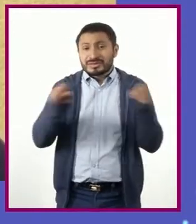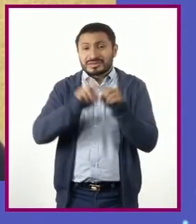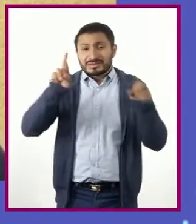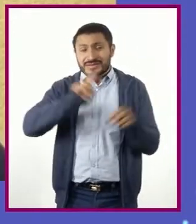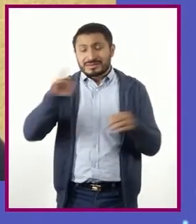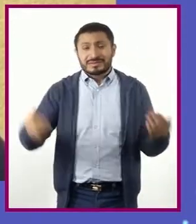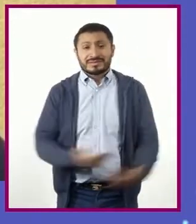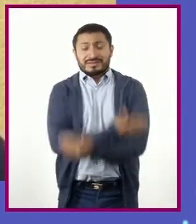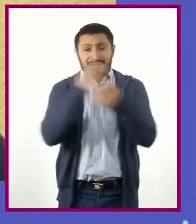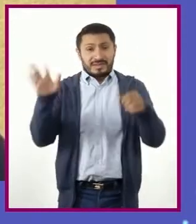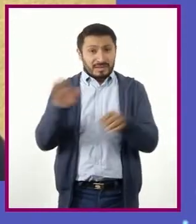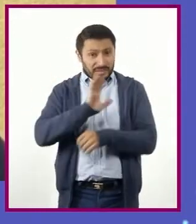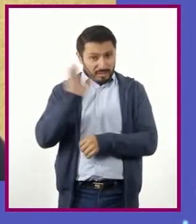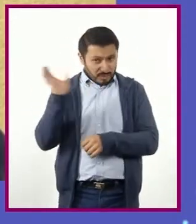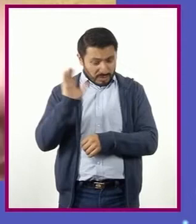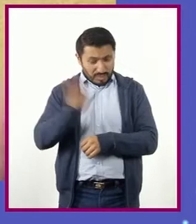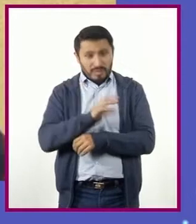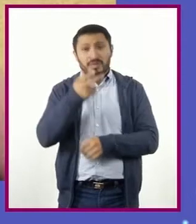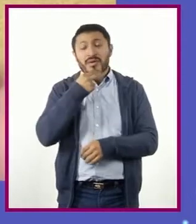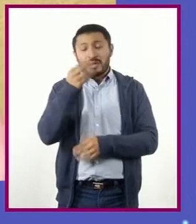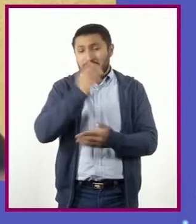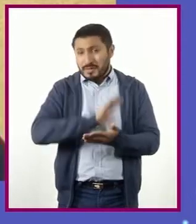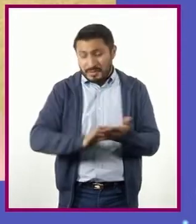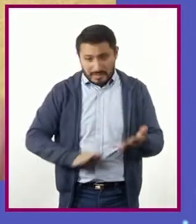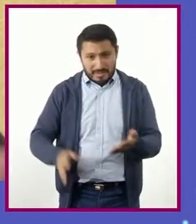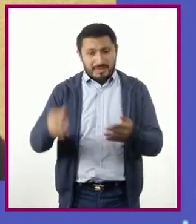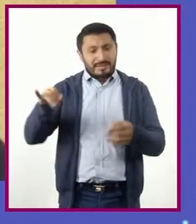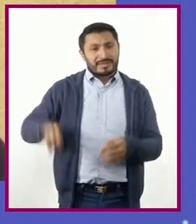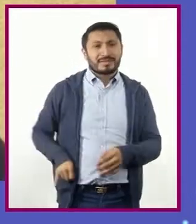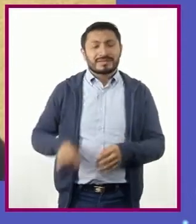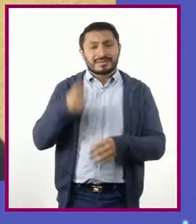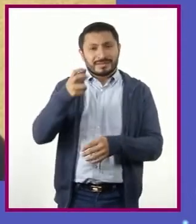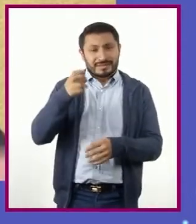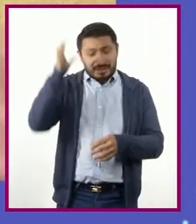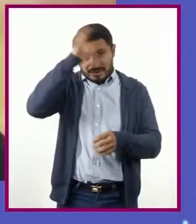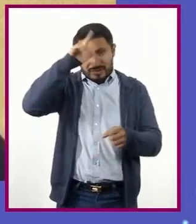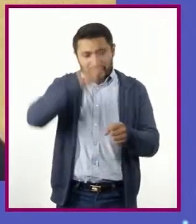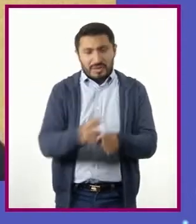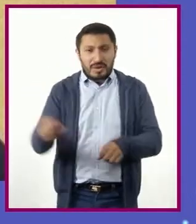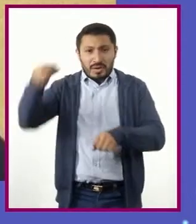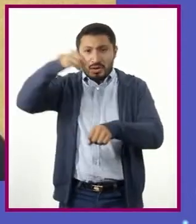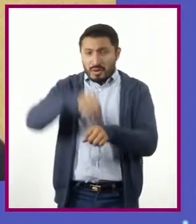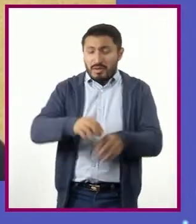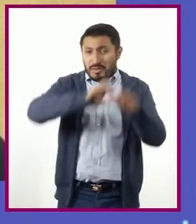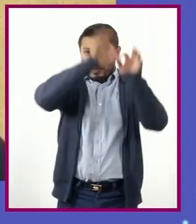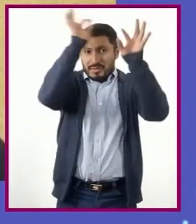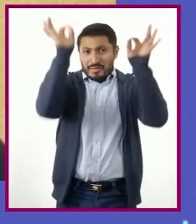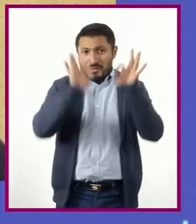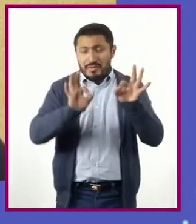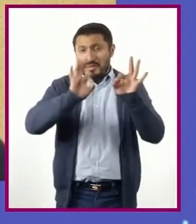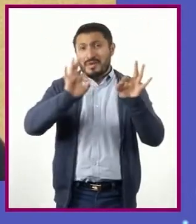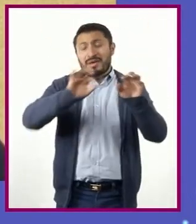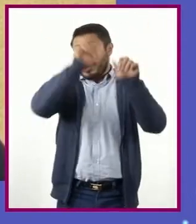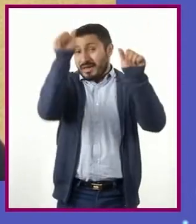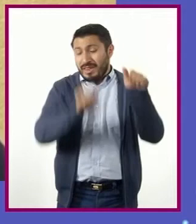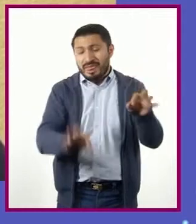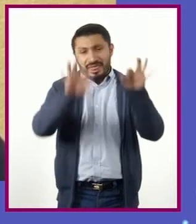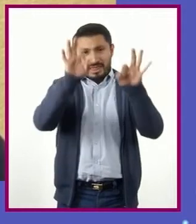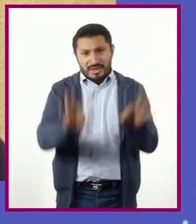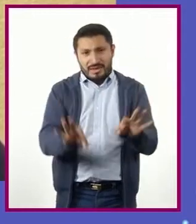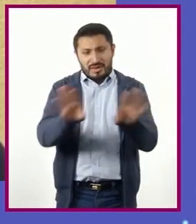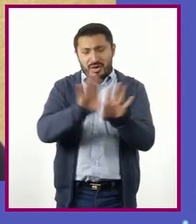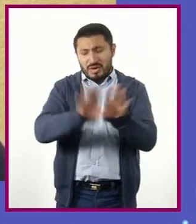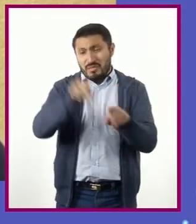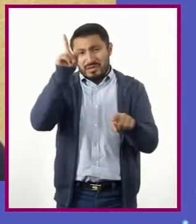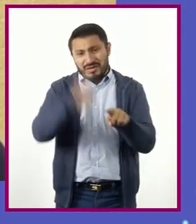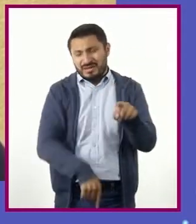los nobles se interesan por la cultura, imponen una ética y estética en la que se menosprecia el trabajo manual y